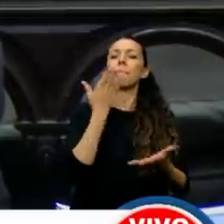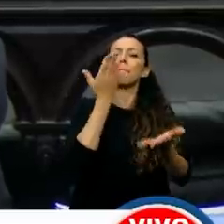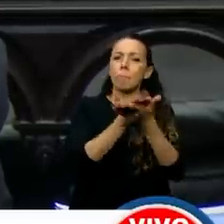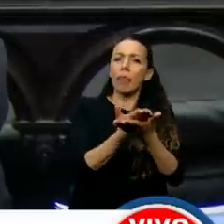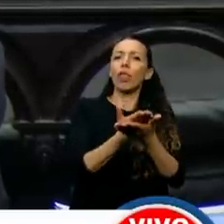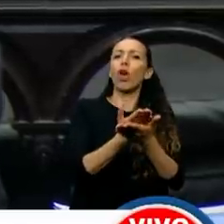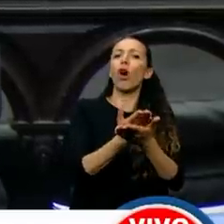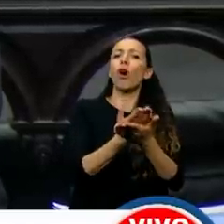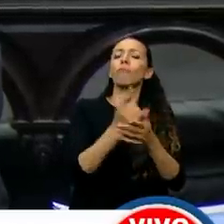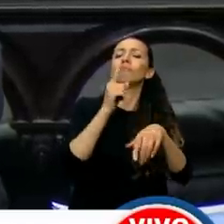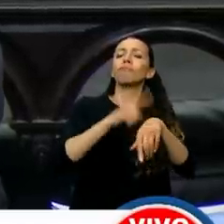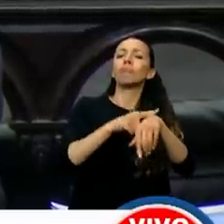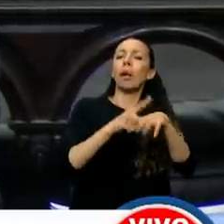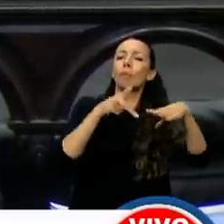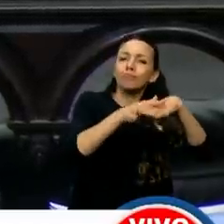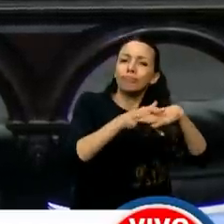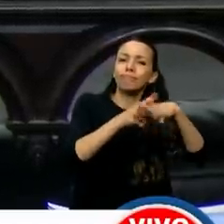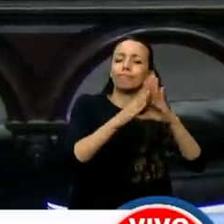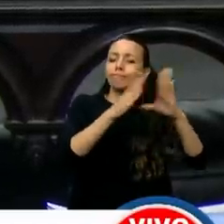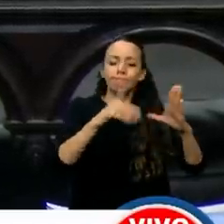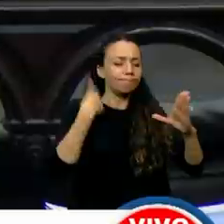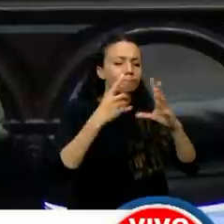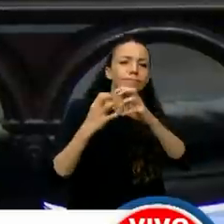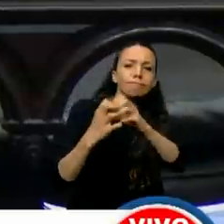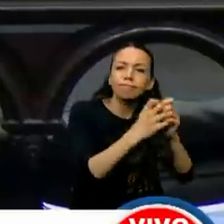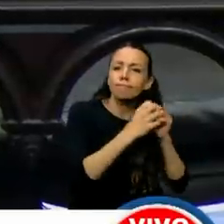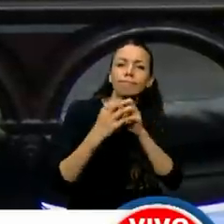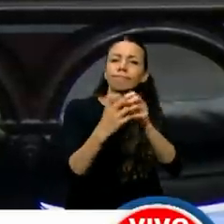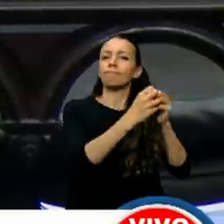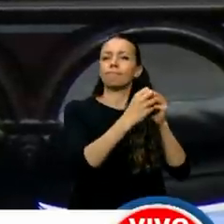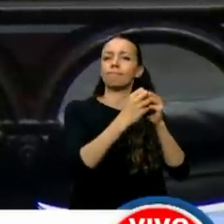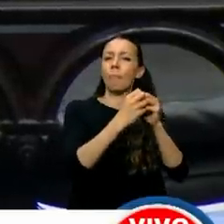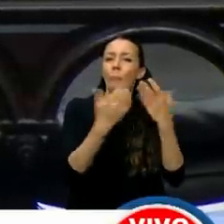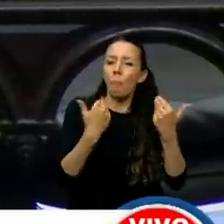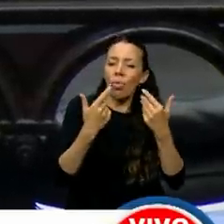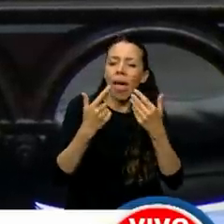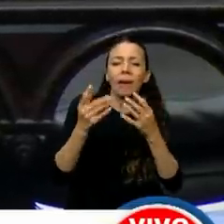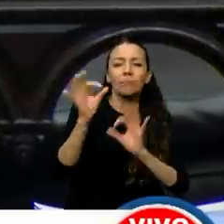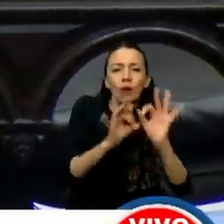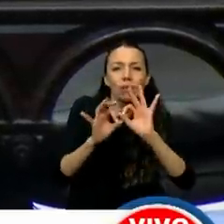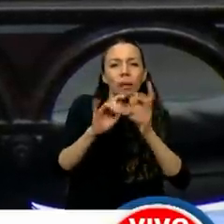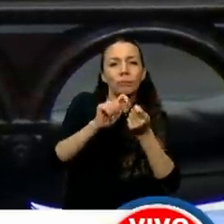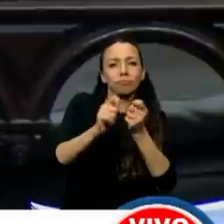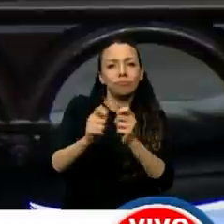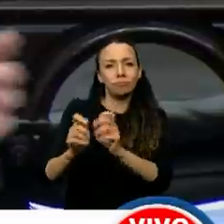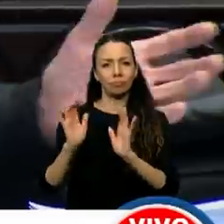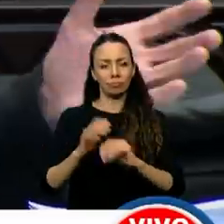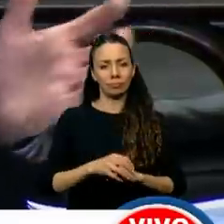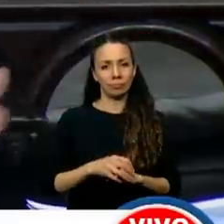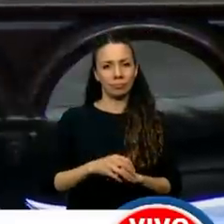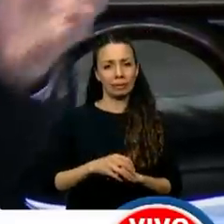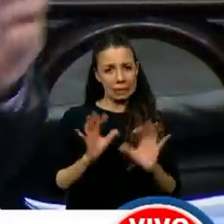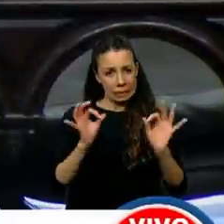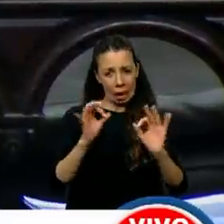para que nos diéramos esa oportunidad sabiendo que en poco en pocas semanas más el poder